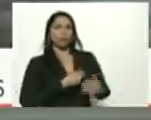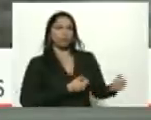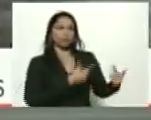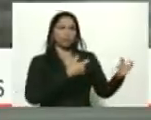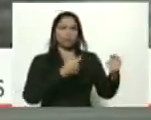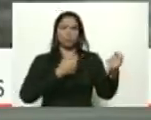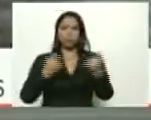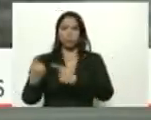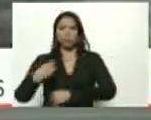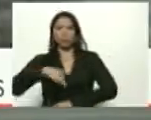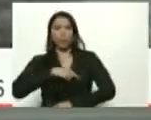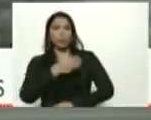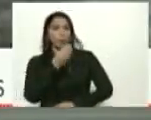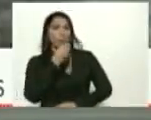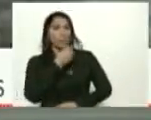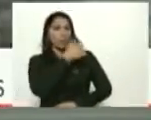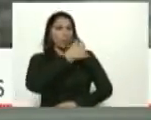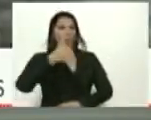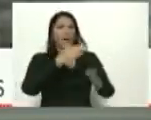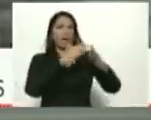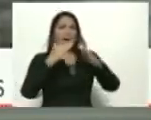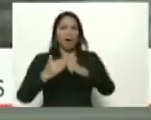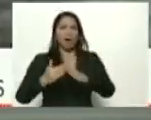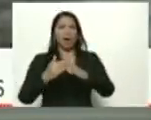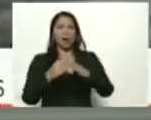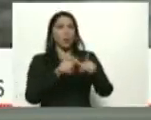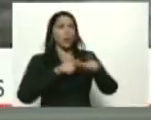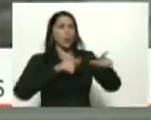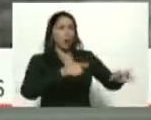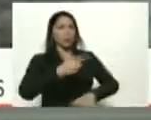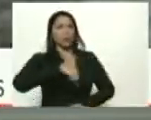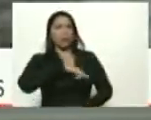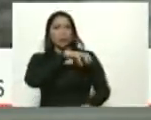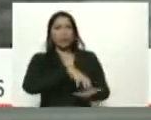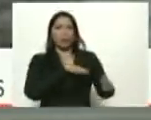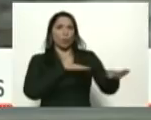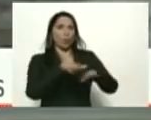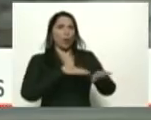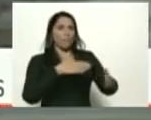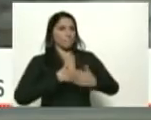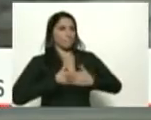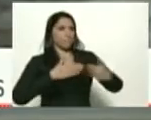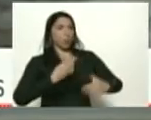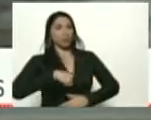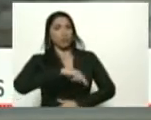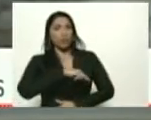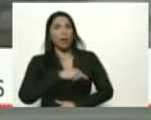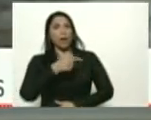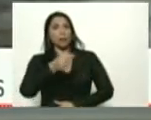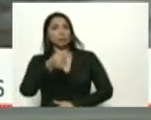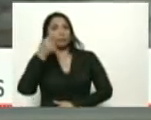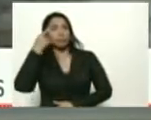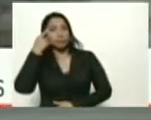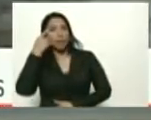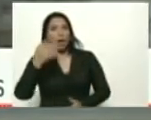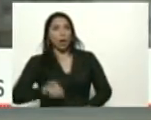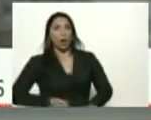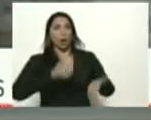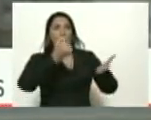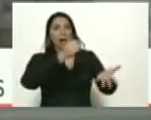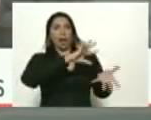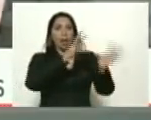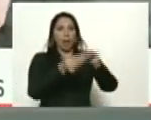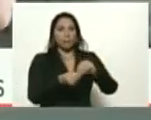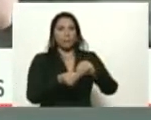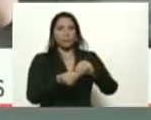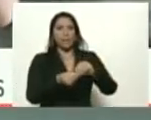cada hogar y en cada rincón de nuestro estado COGEDE y así garantizar nuestro arroz La Cogedeña en los combos CLA. La